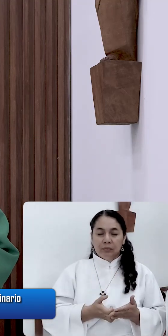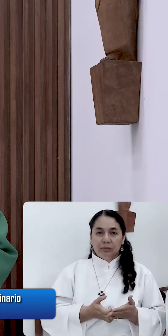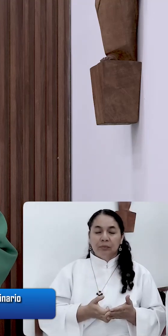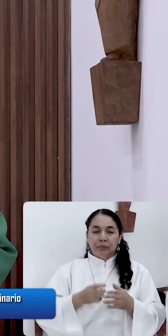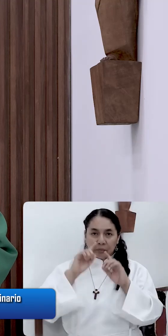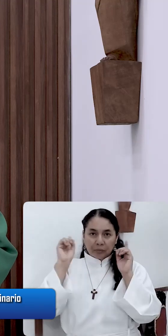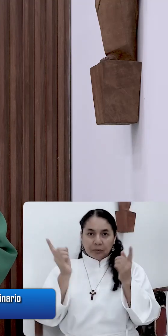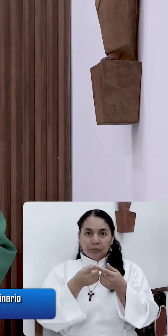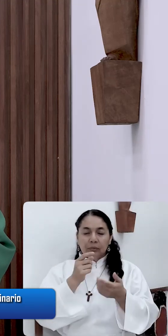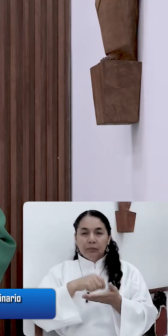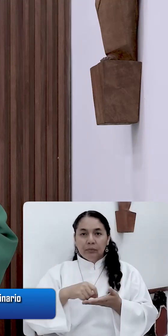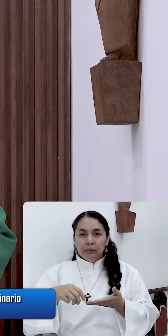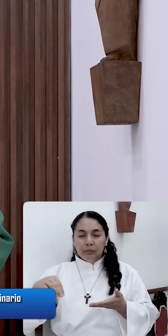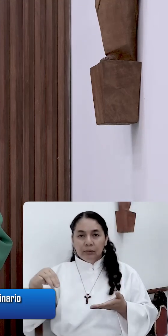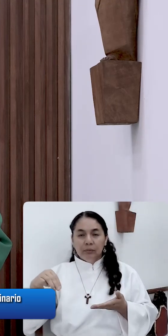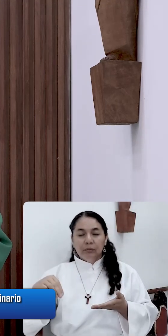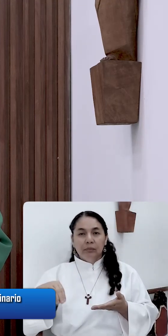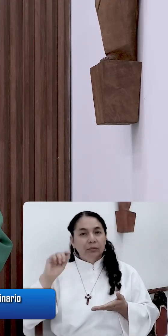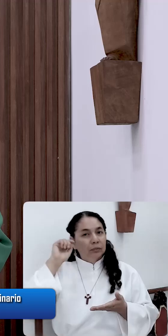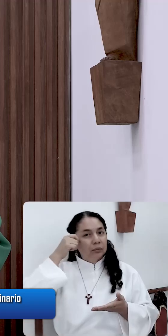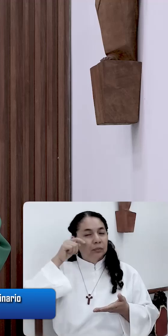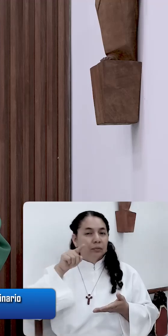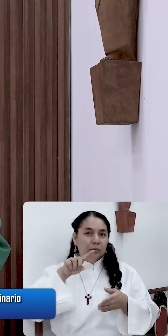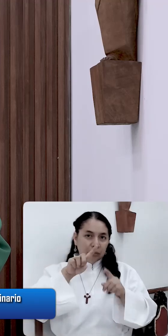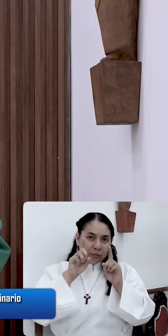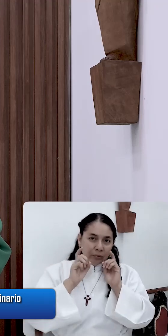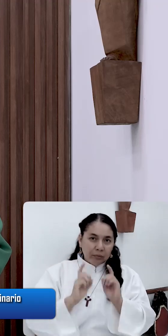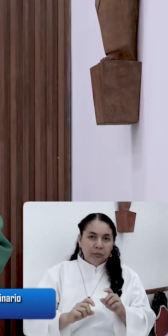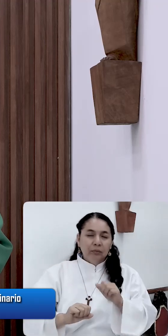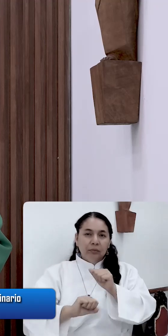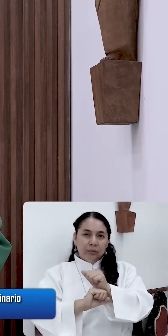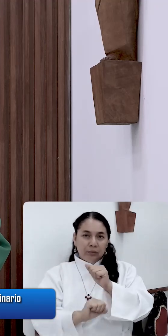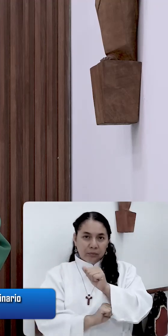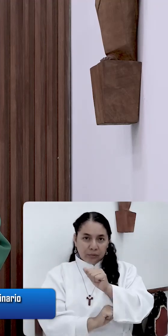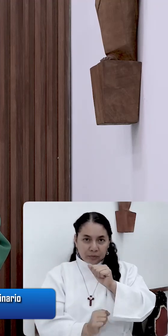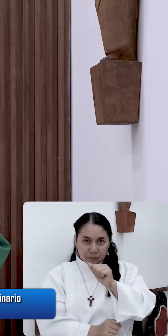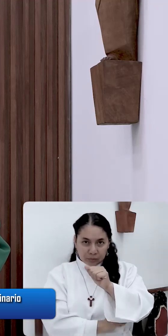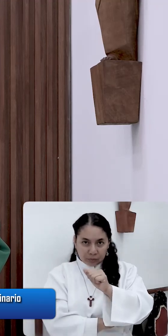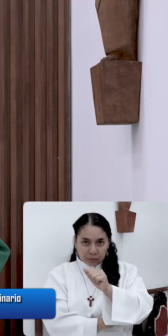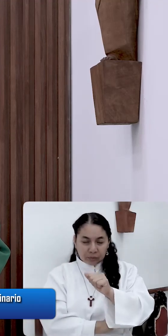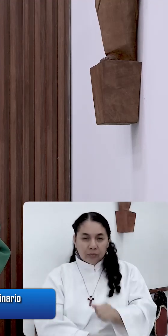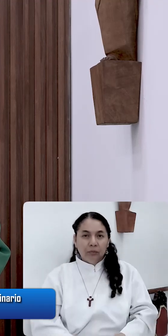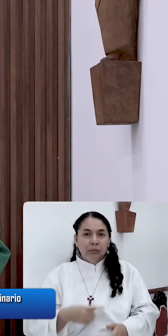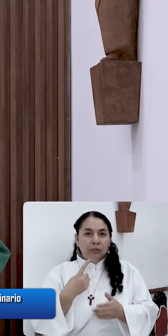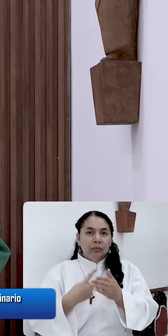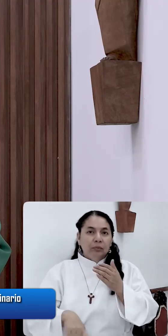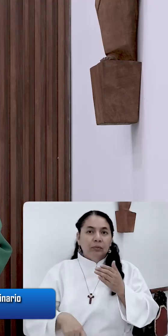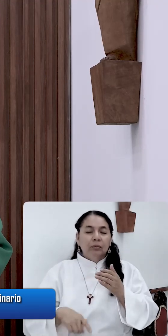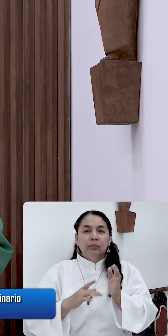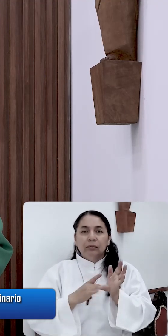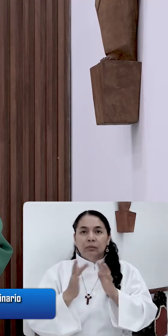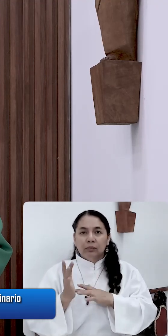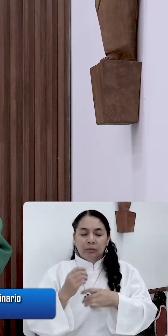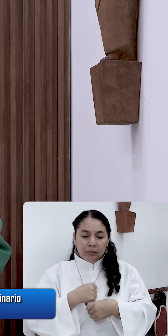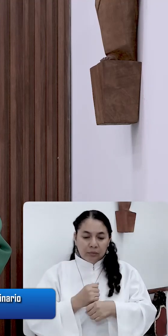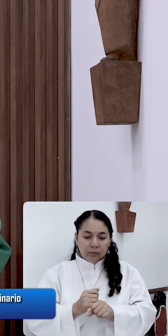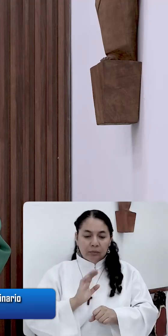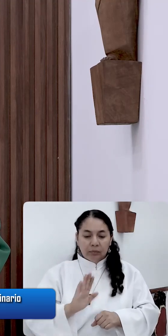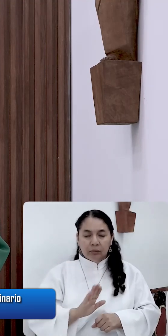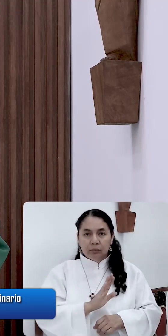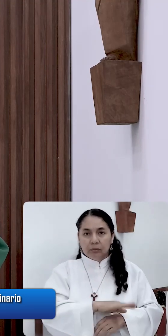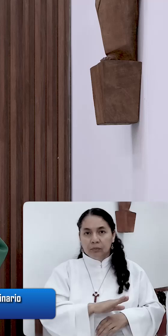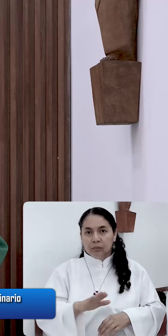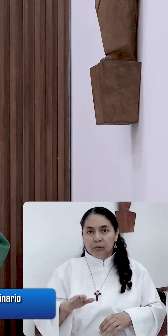Marcos nos recuerda una de las preguntas fundamentales que Jesús hace a sus